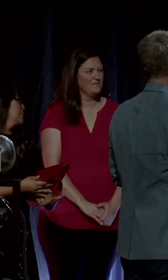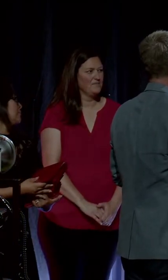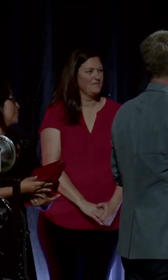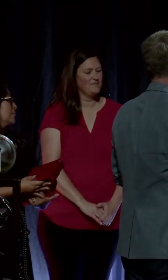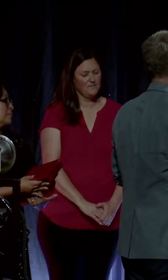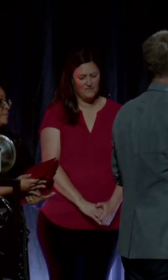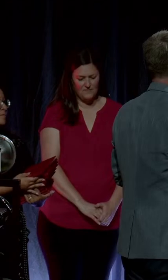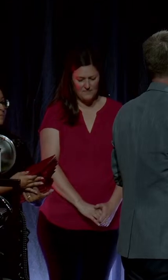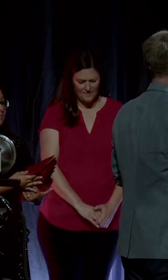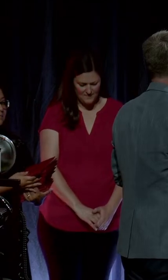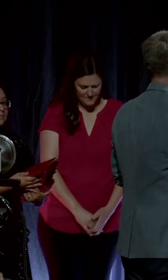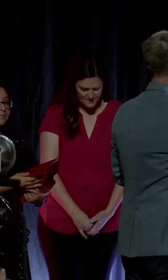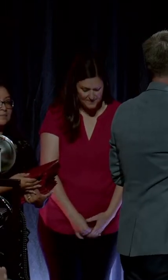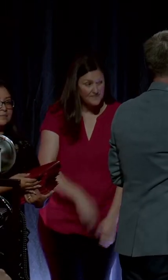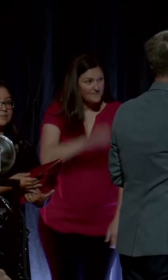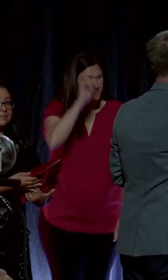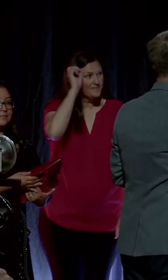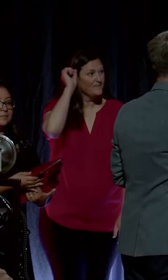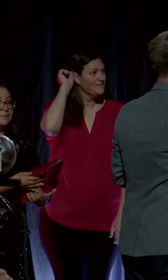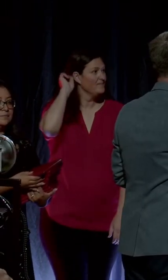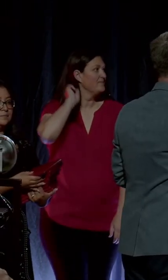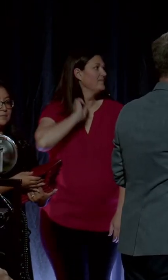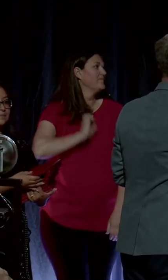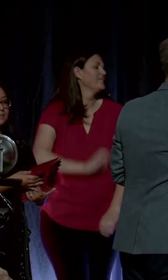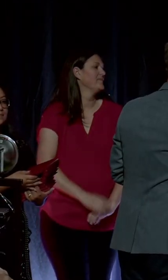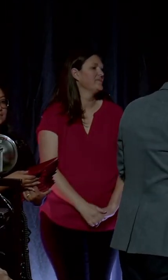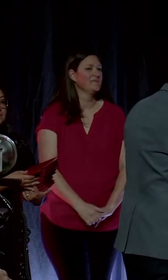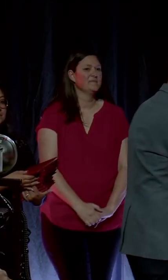Teresa Chavez.